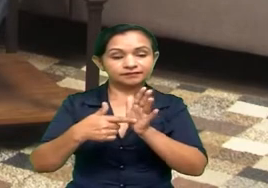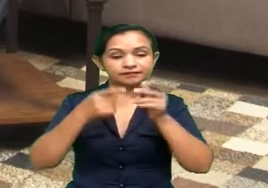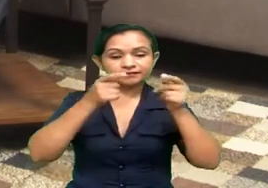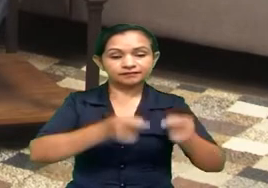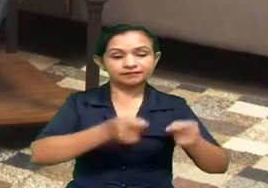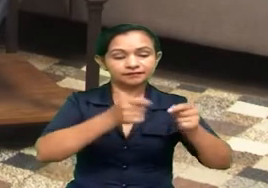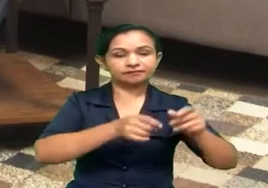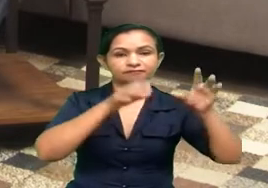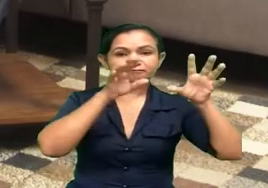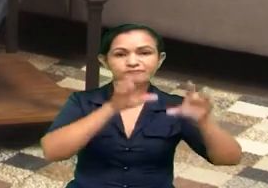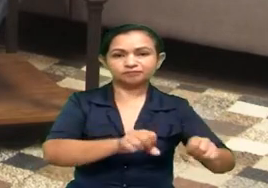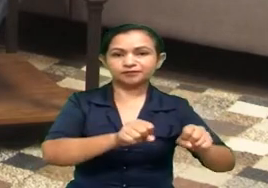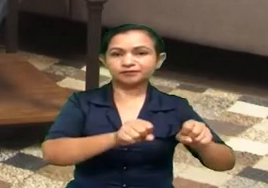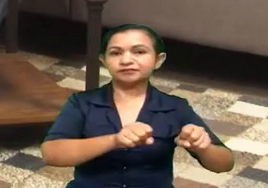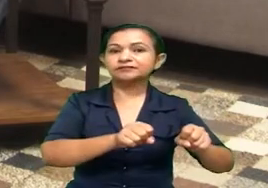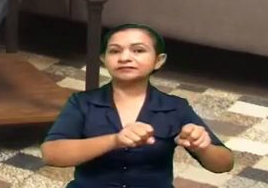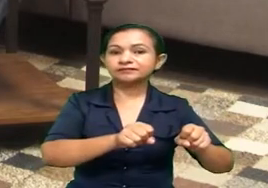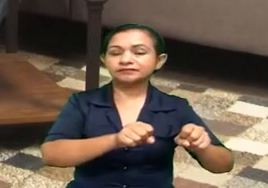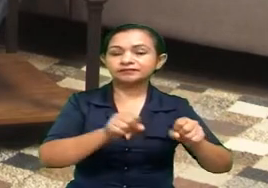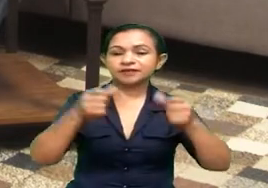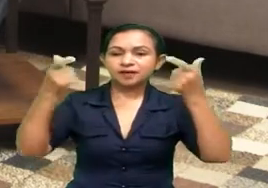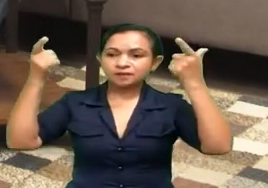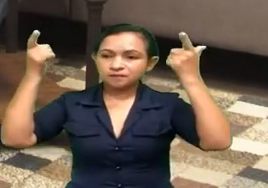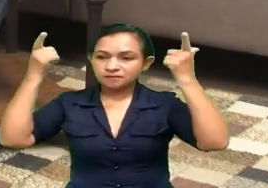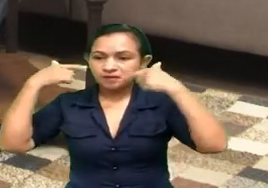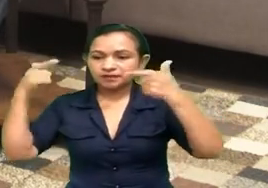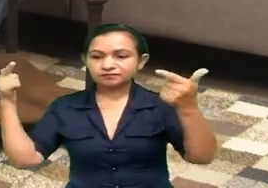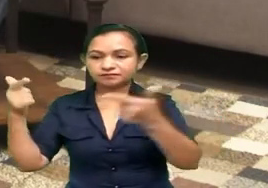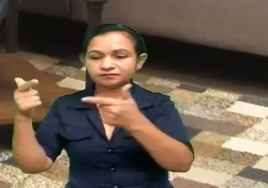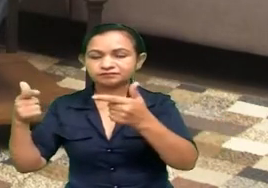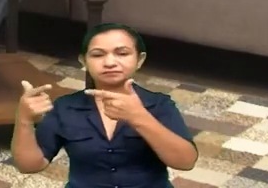Granada, atacó Masaya,